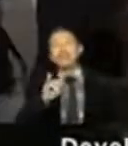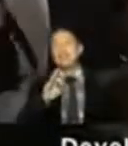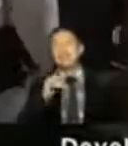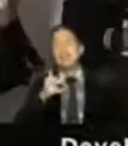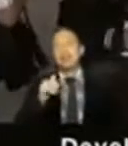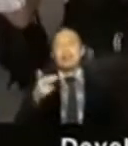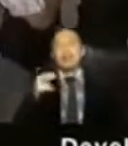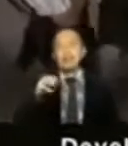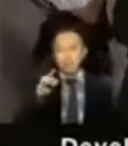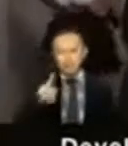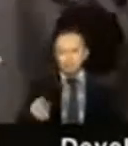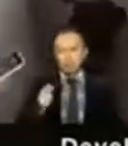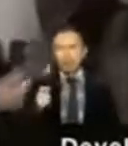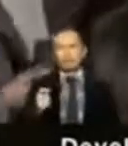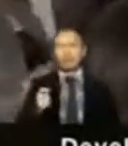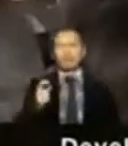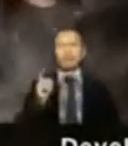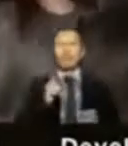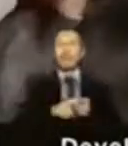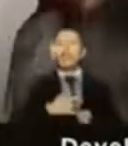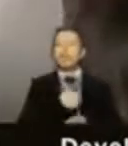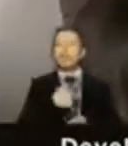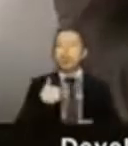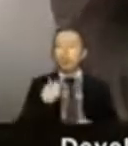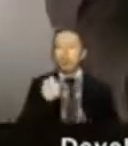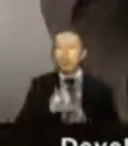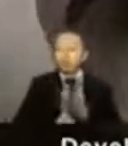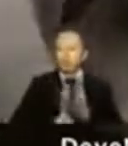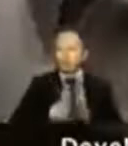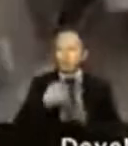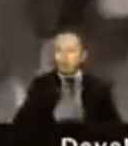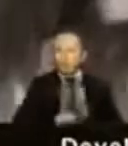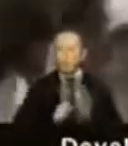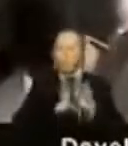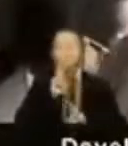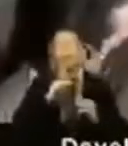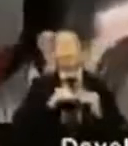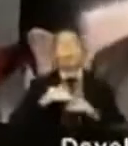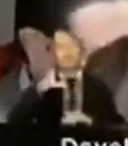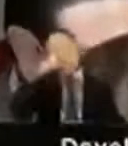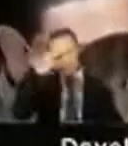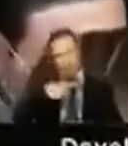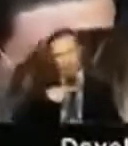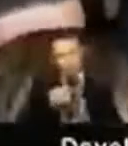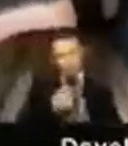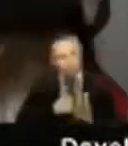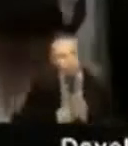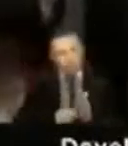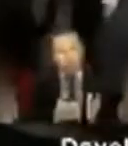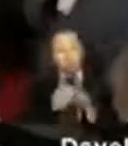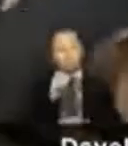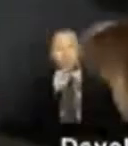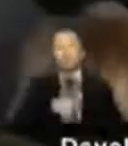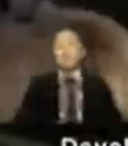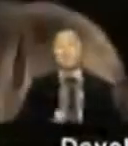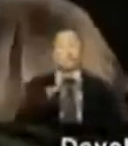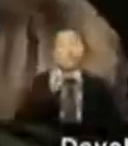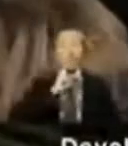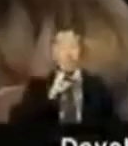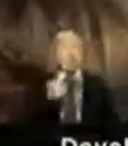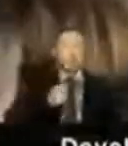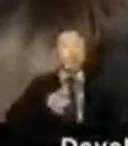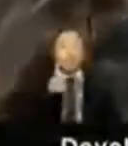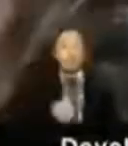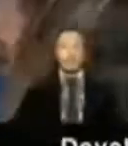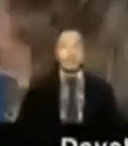monopolio entonces determinaba y era una cosa que iba en contra de las lógicas del libre comercio y demás.